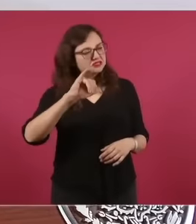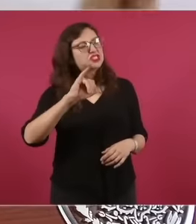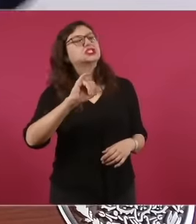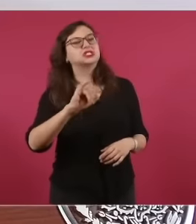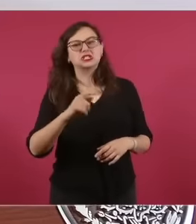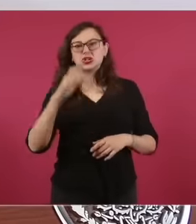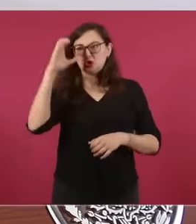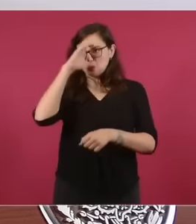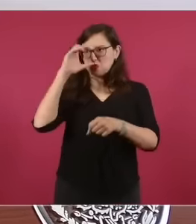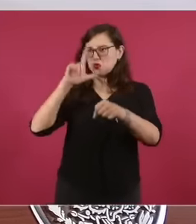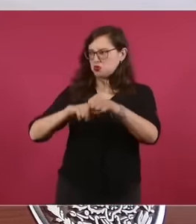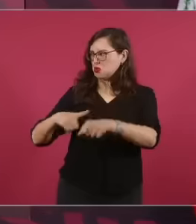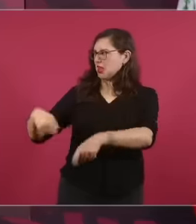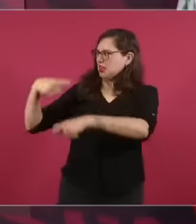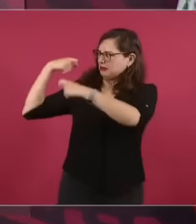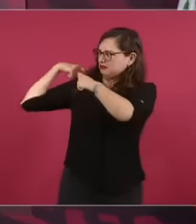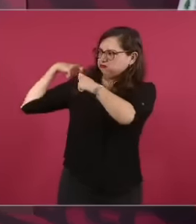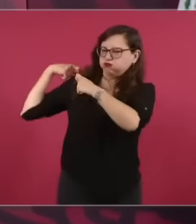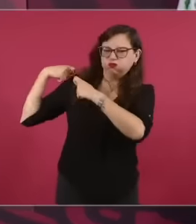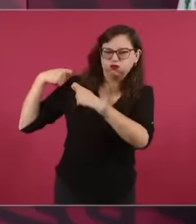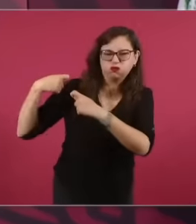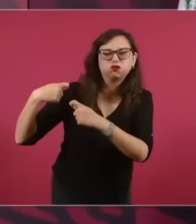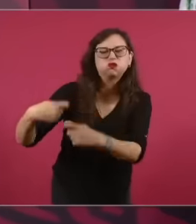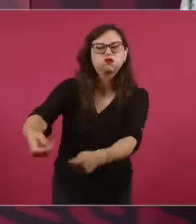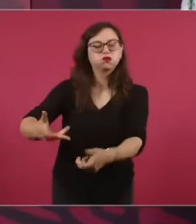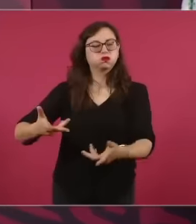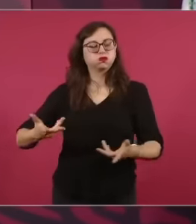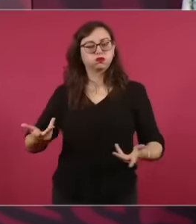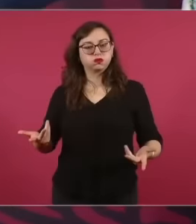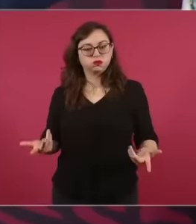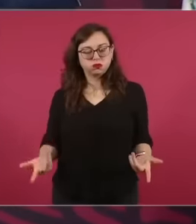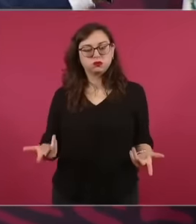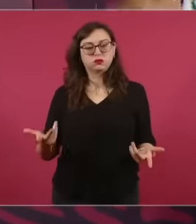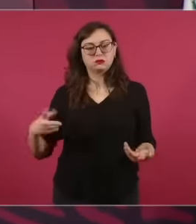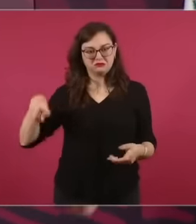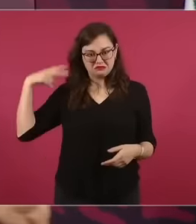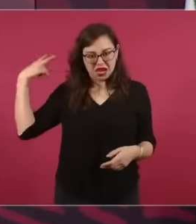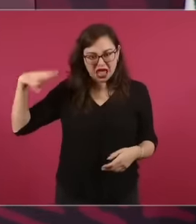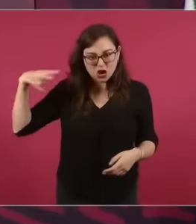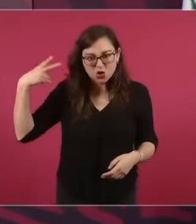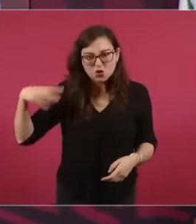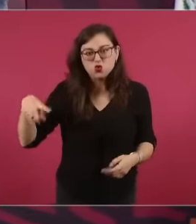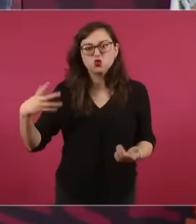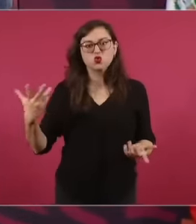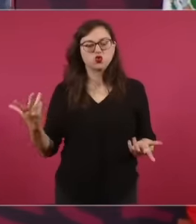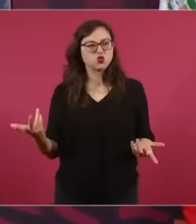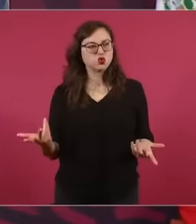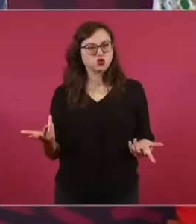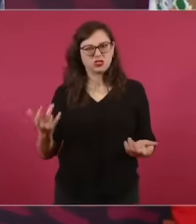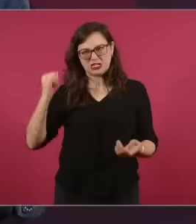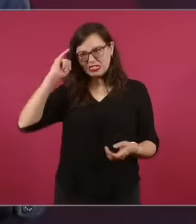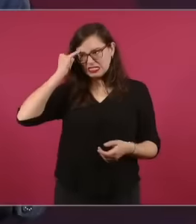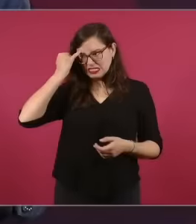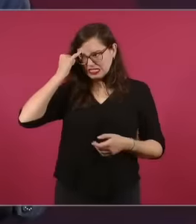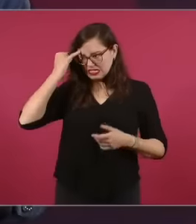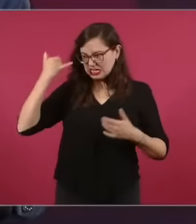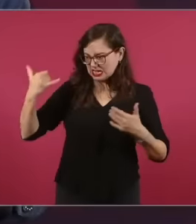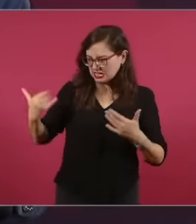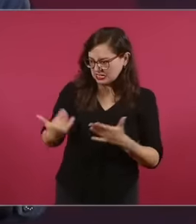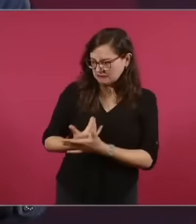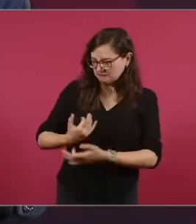la de Tajín, Veracruz, que floreció en las costas del Golfo.